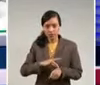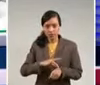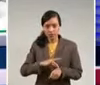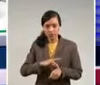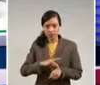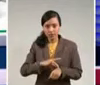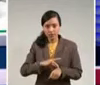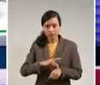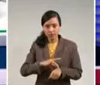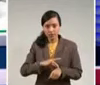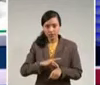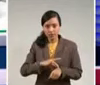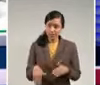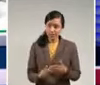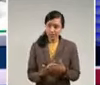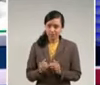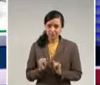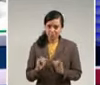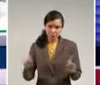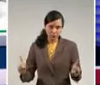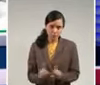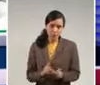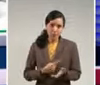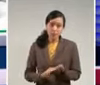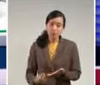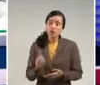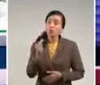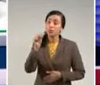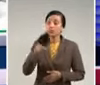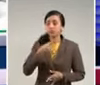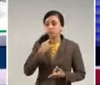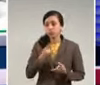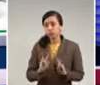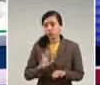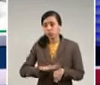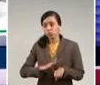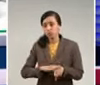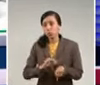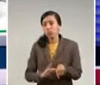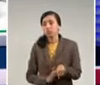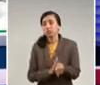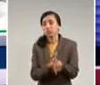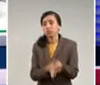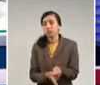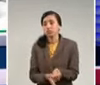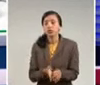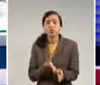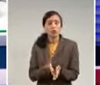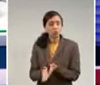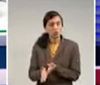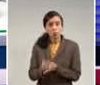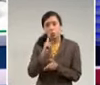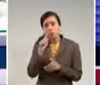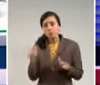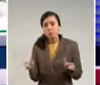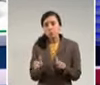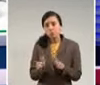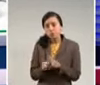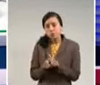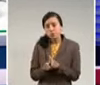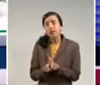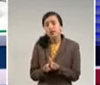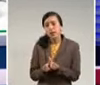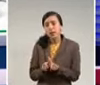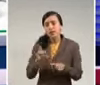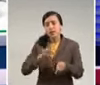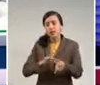los últimos 7 días y un fallecido como consecuencia de la enfermedad. Continúa el descenso del número de casos